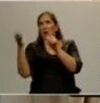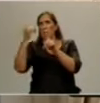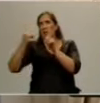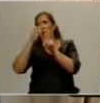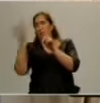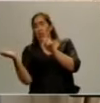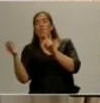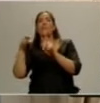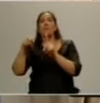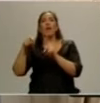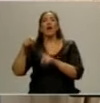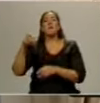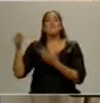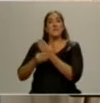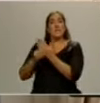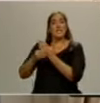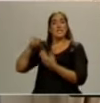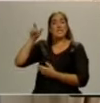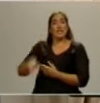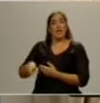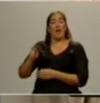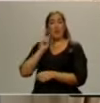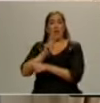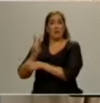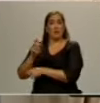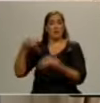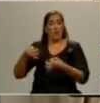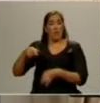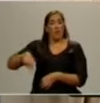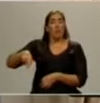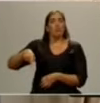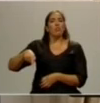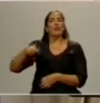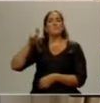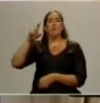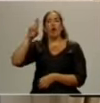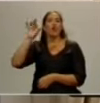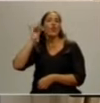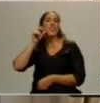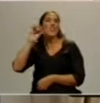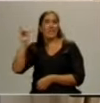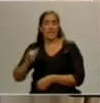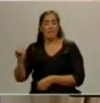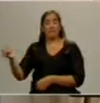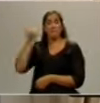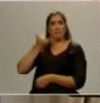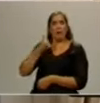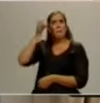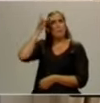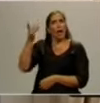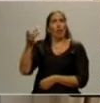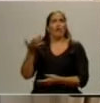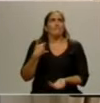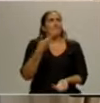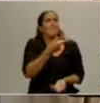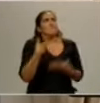conmigo la ministra de Seguridad, María Cecilia Rodríguez, y me dice: perdone, presidenta, que la moleste a estas horas,